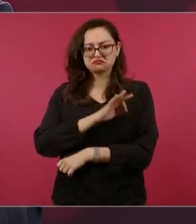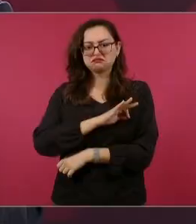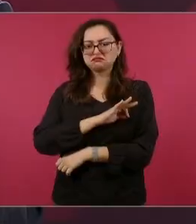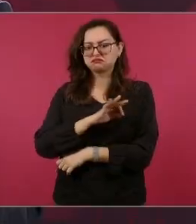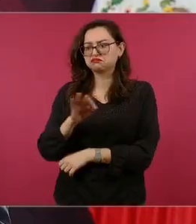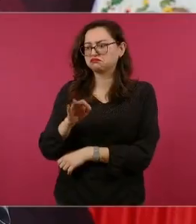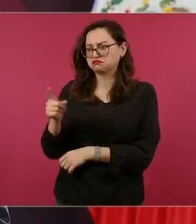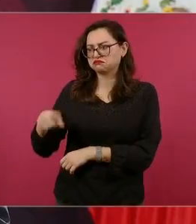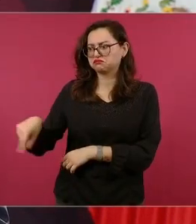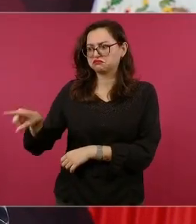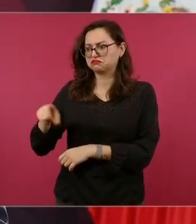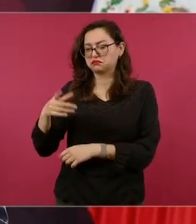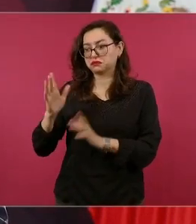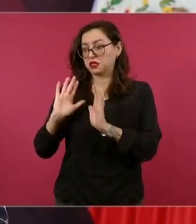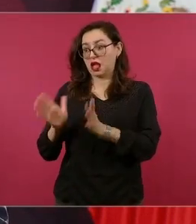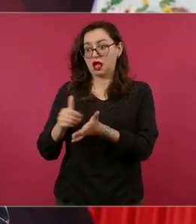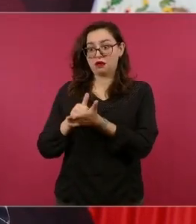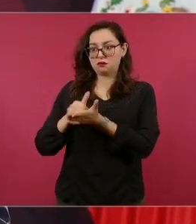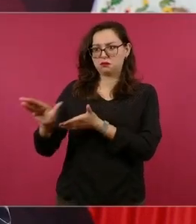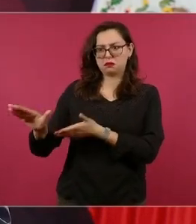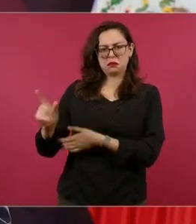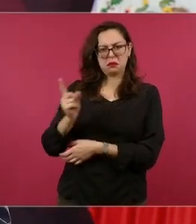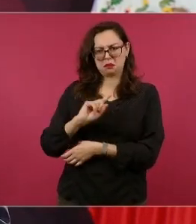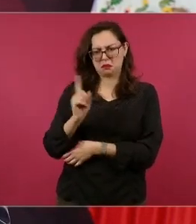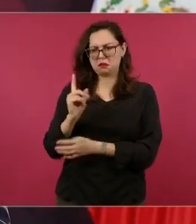en funciones,